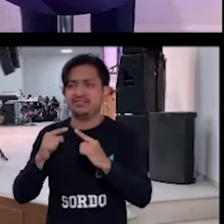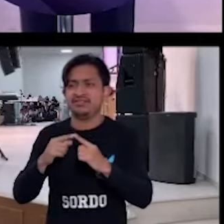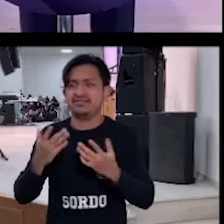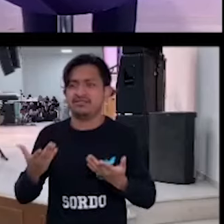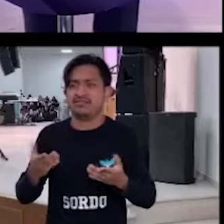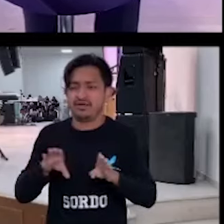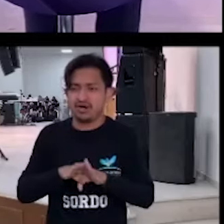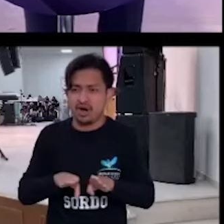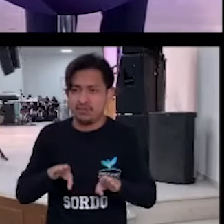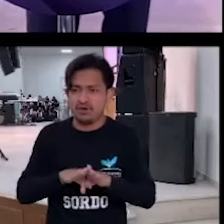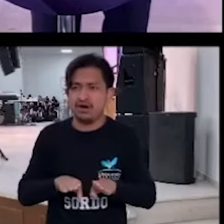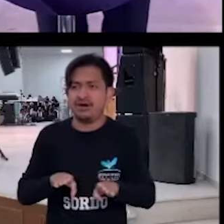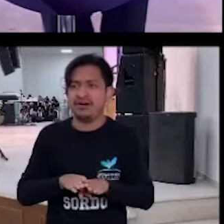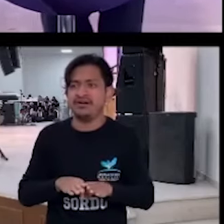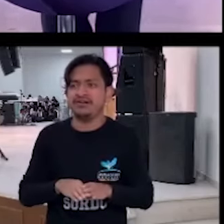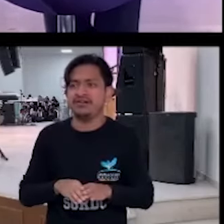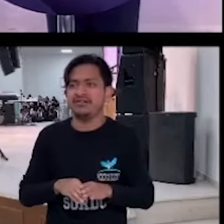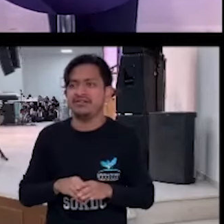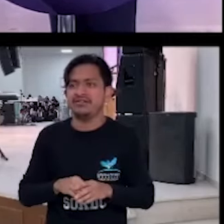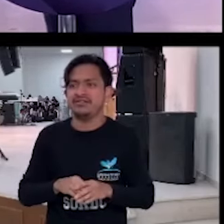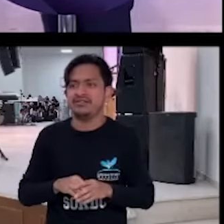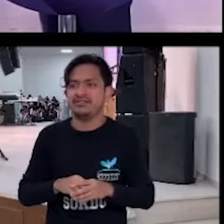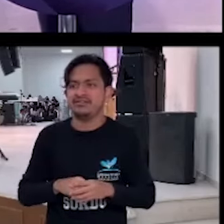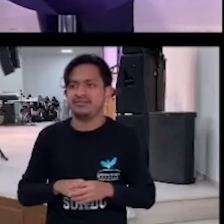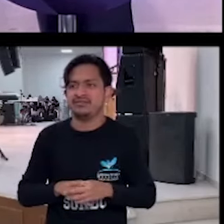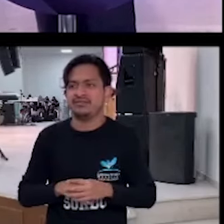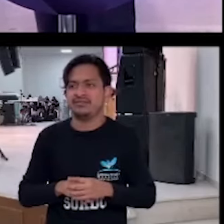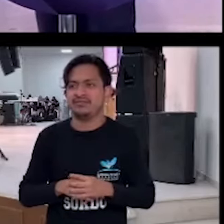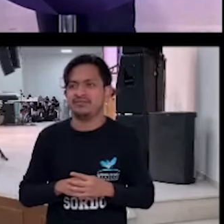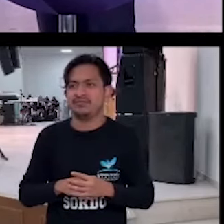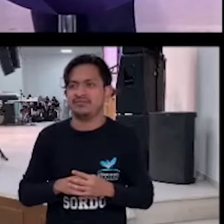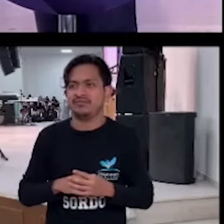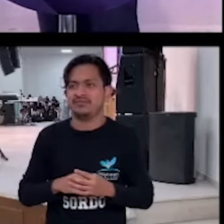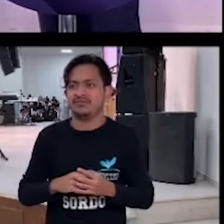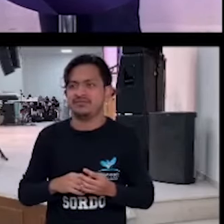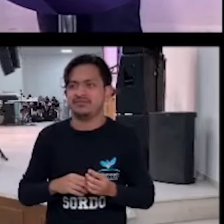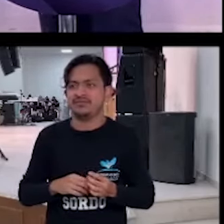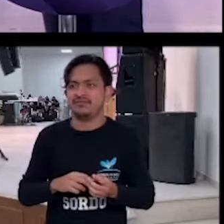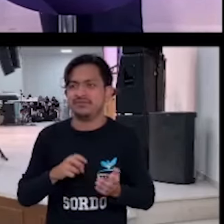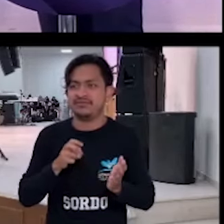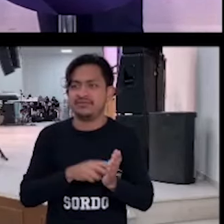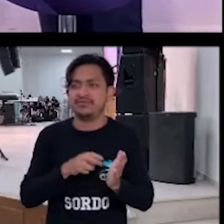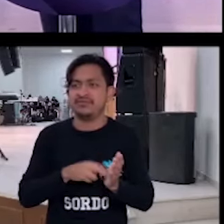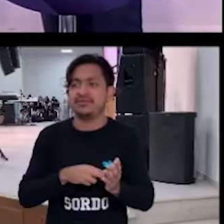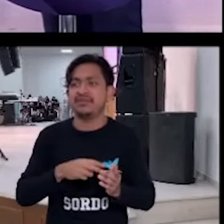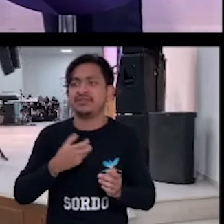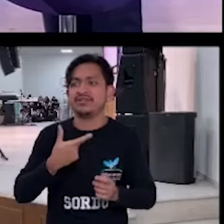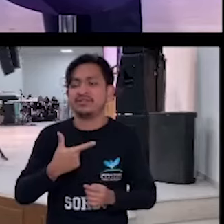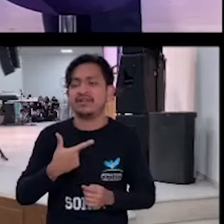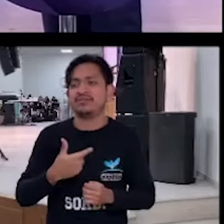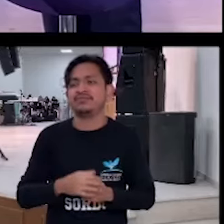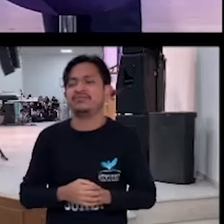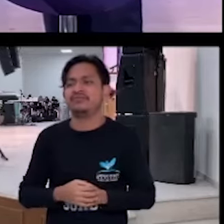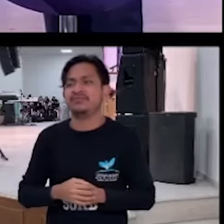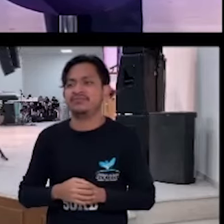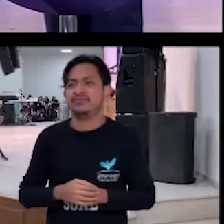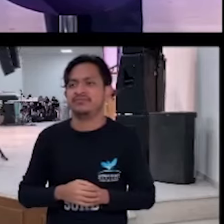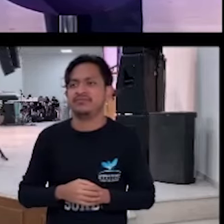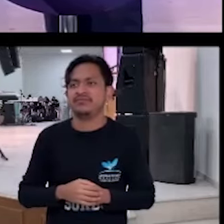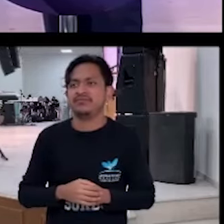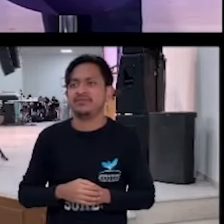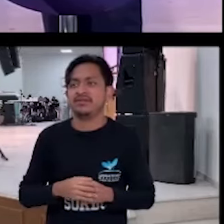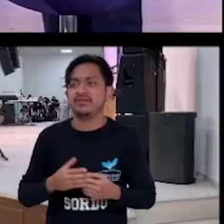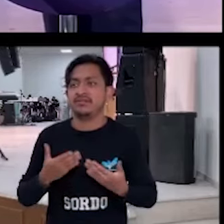implícita la respuesta en la misma pregunta. Versículo 7. Además, dice, la gente que no es de la